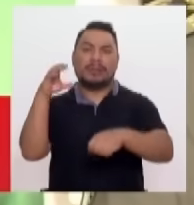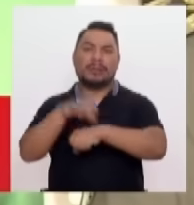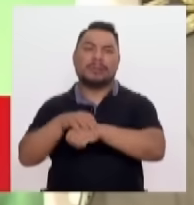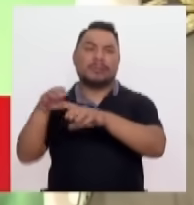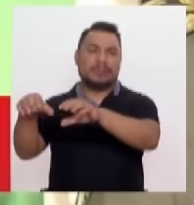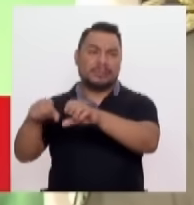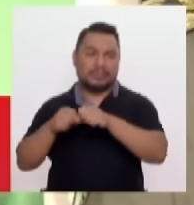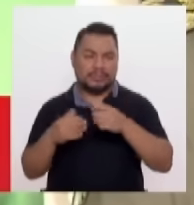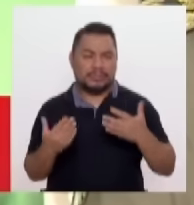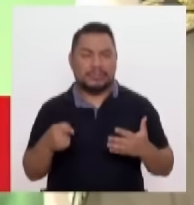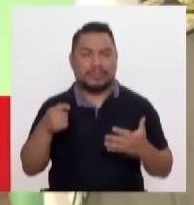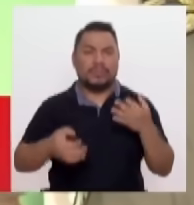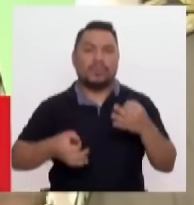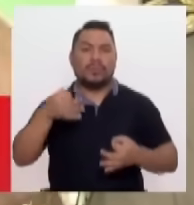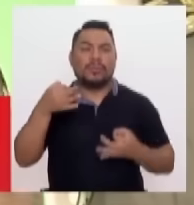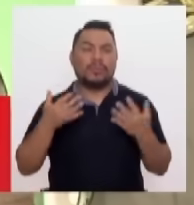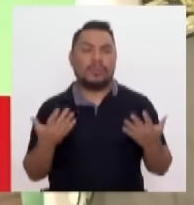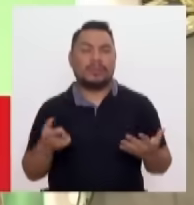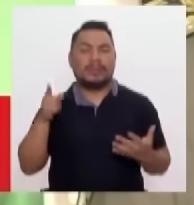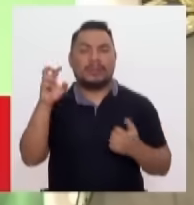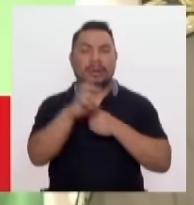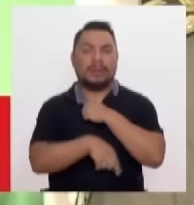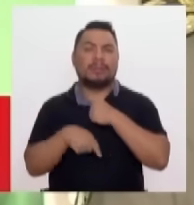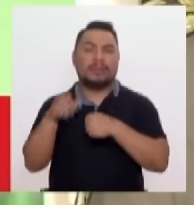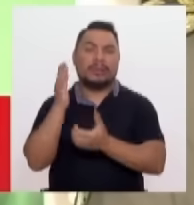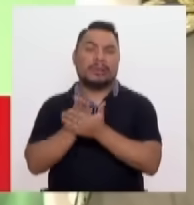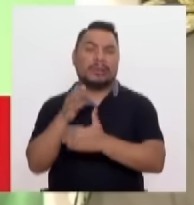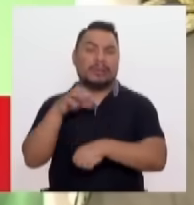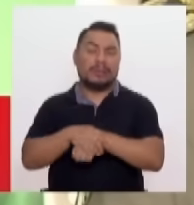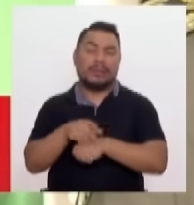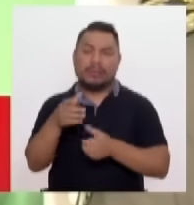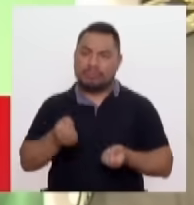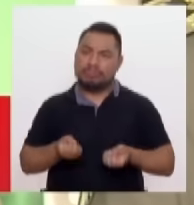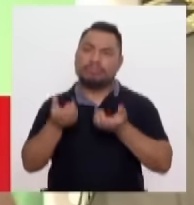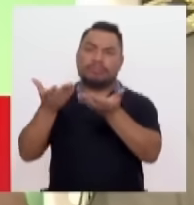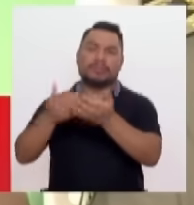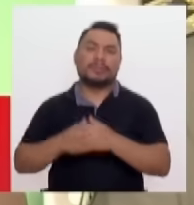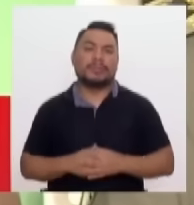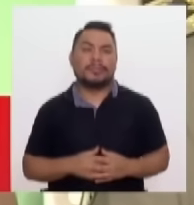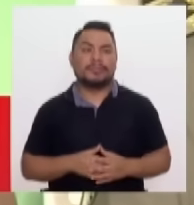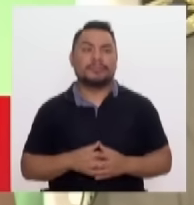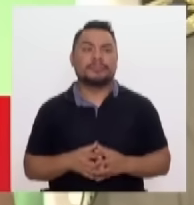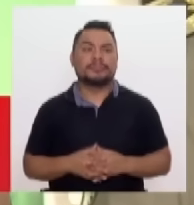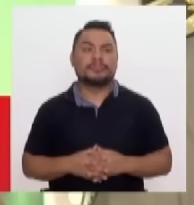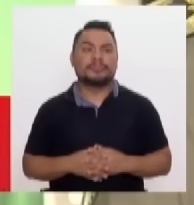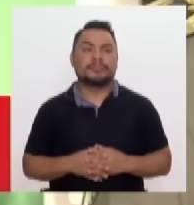disposición de la justicia del país donde han causado daño.